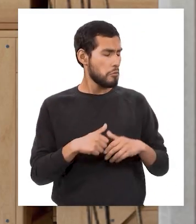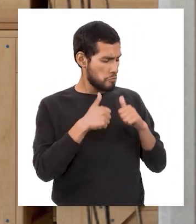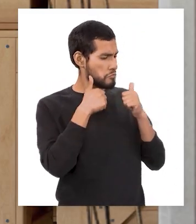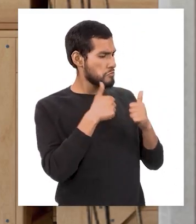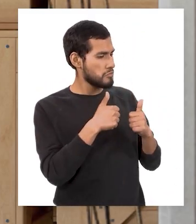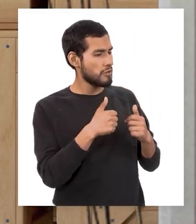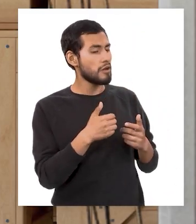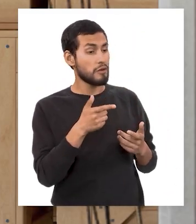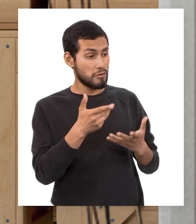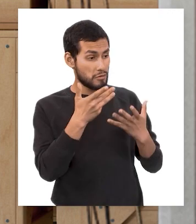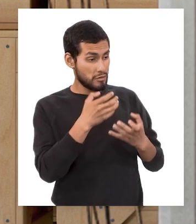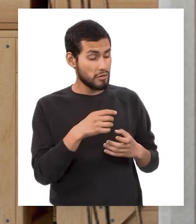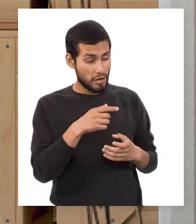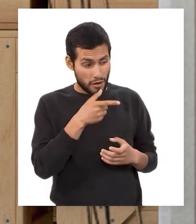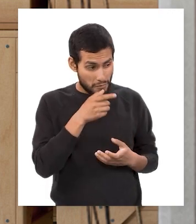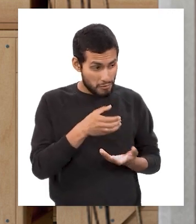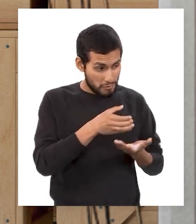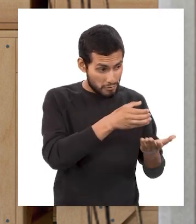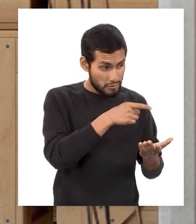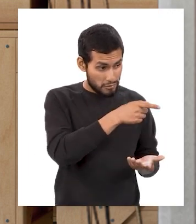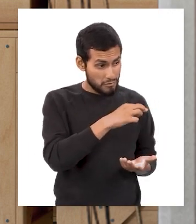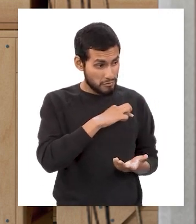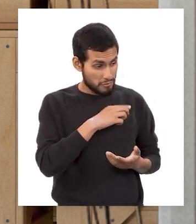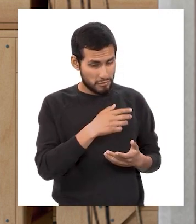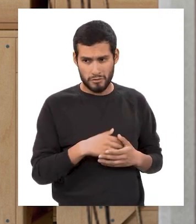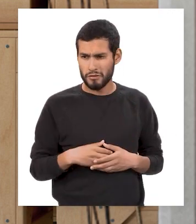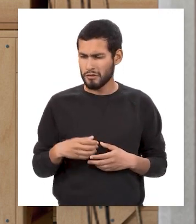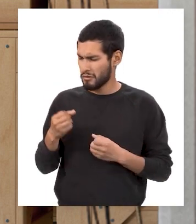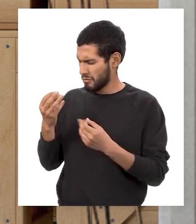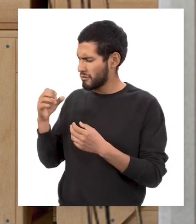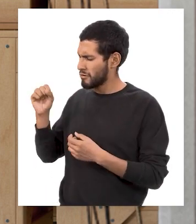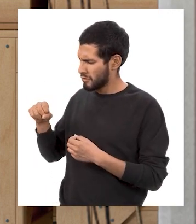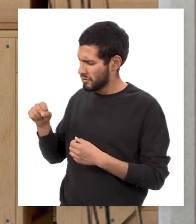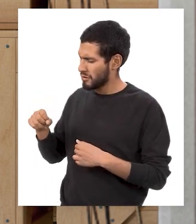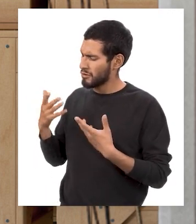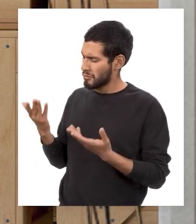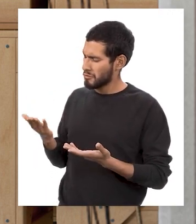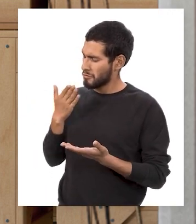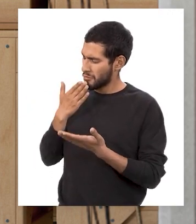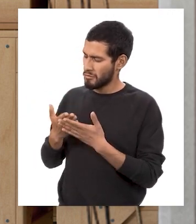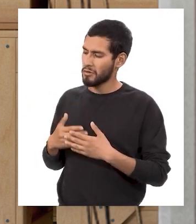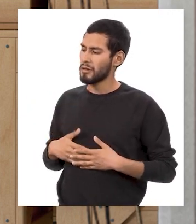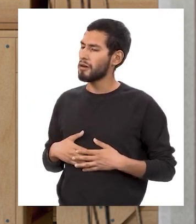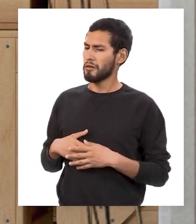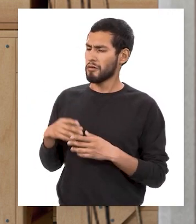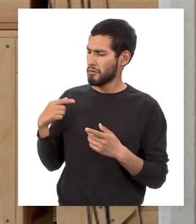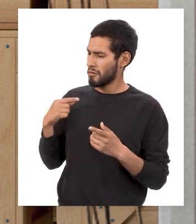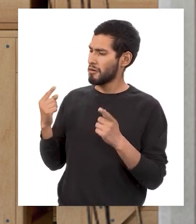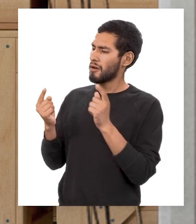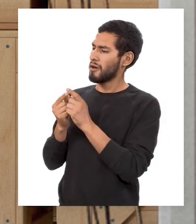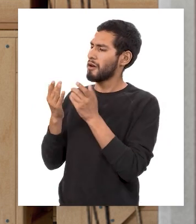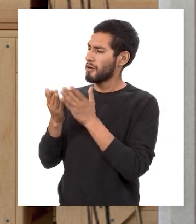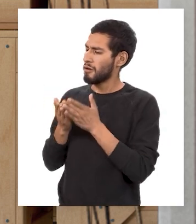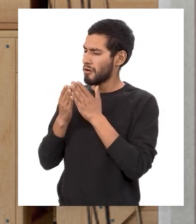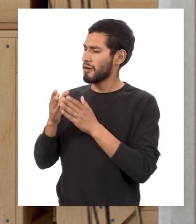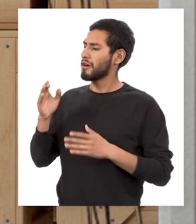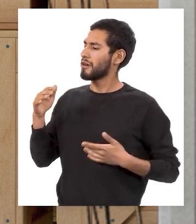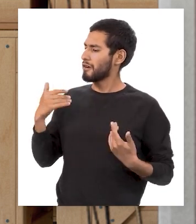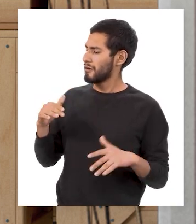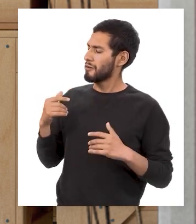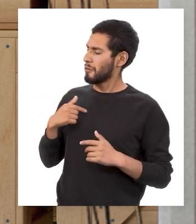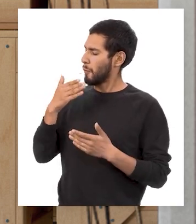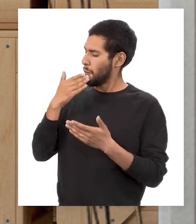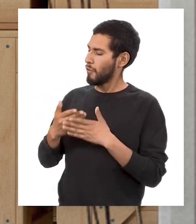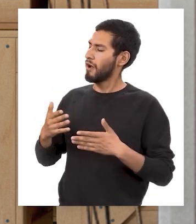bien. ¿Desea una copa de gin, señor Passepartout? Con mucho gusto, señor Fix. Nuestro encuentro a bordo de